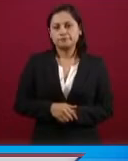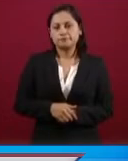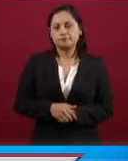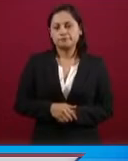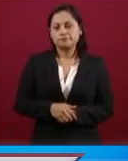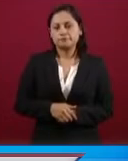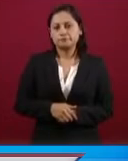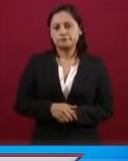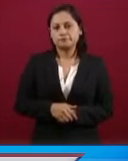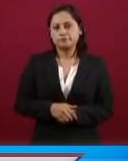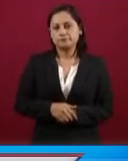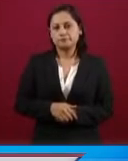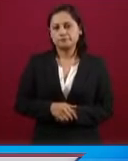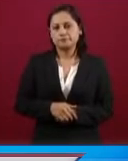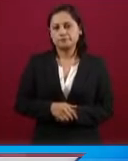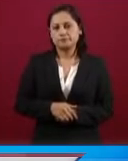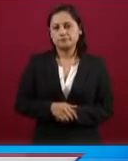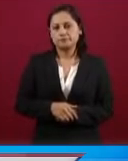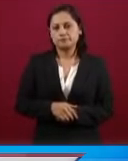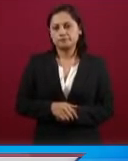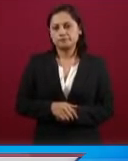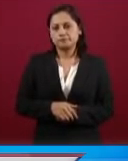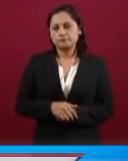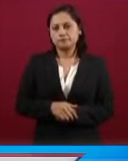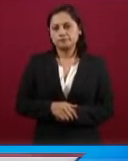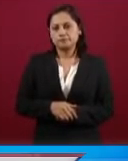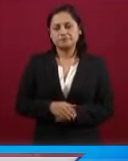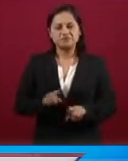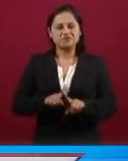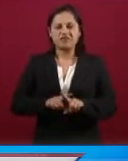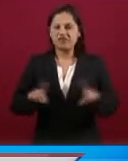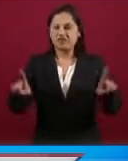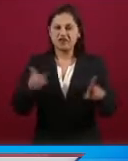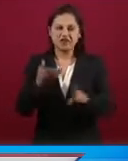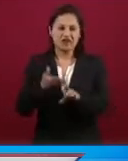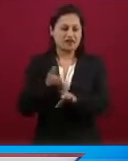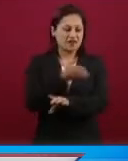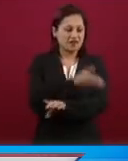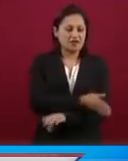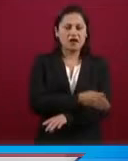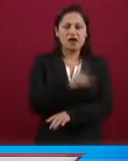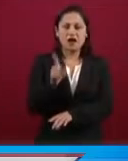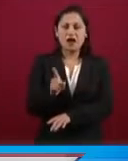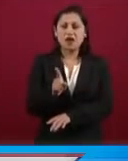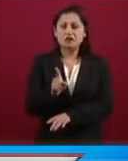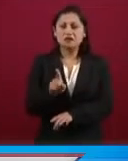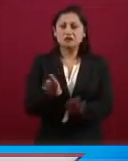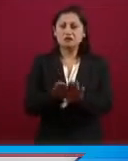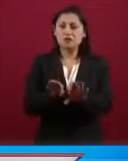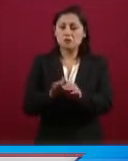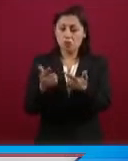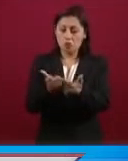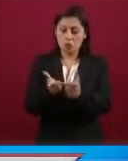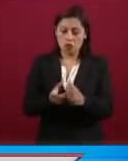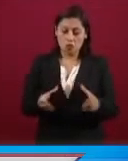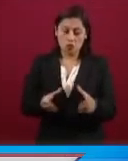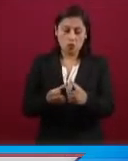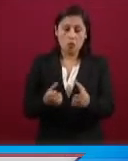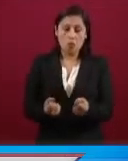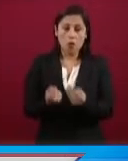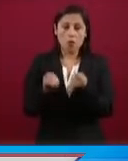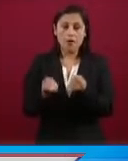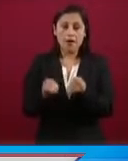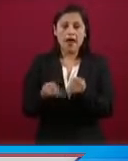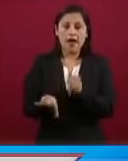al presidente ser verdaderamente independientes, lo más cercano al pueblo y lo más lejano al poder, no como los que sirvieron como representantes de grupos